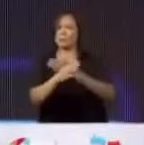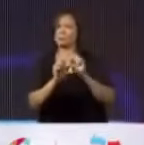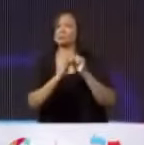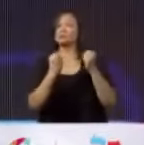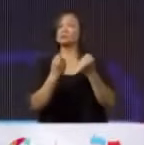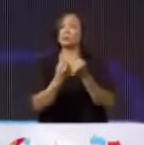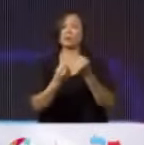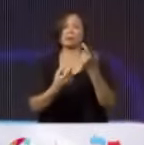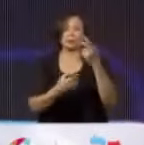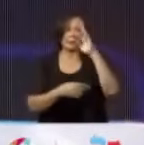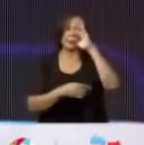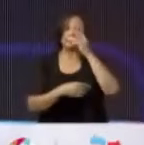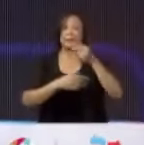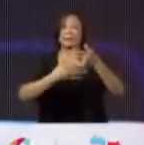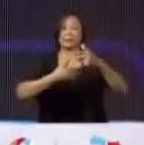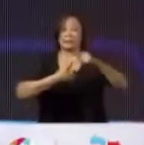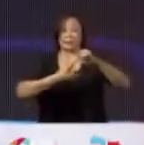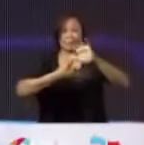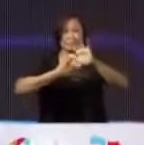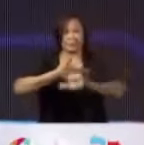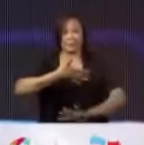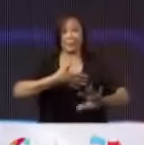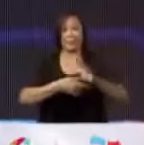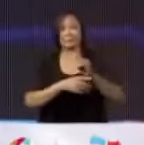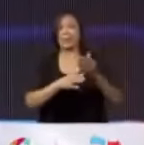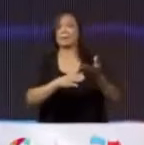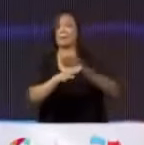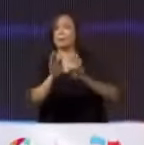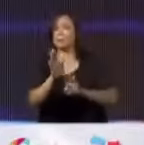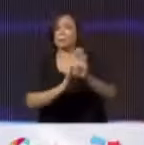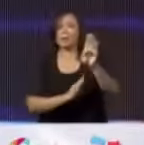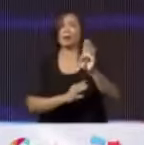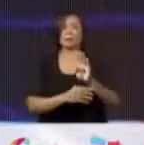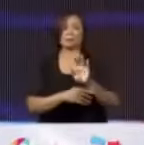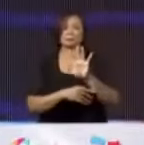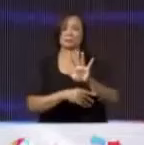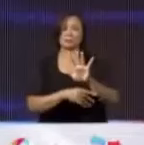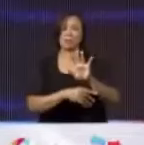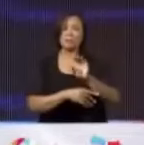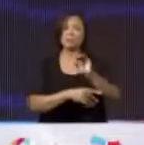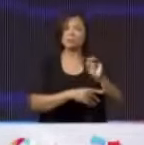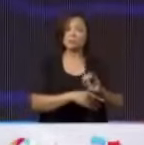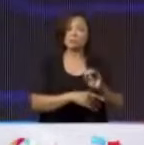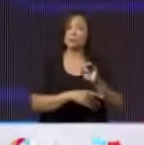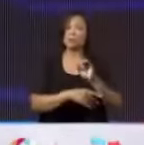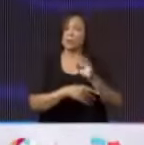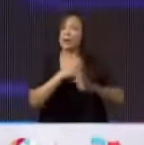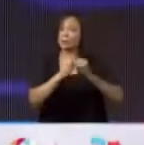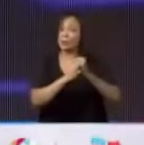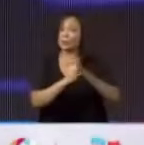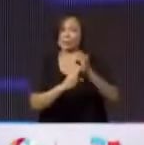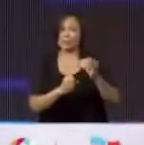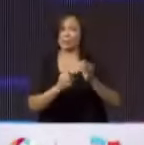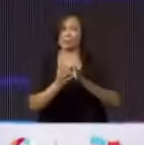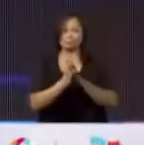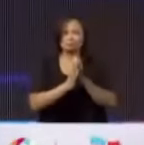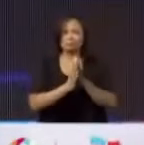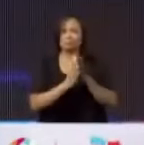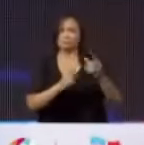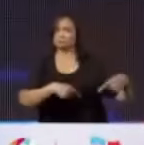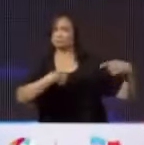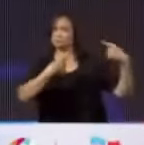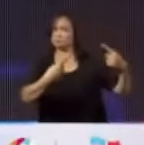social, siendo el país de América Latina con una tasa de crecimiento promedio anual de 5%, el mayor dinamismo en medio